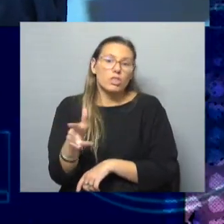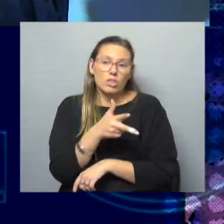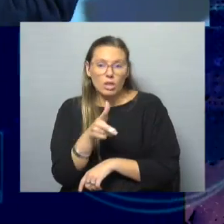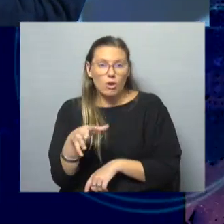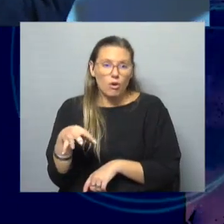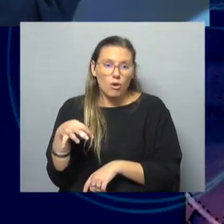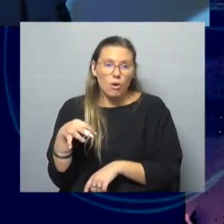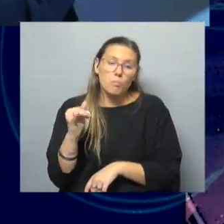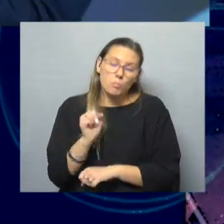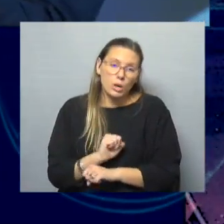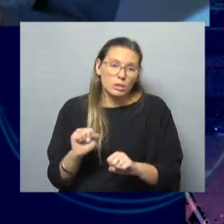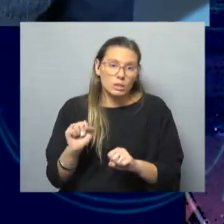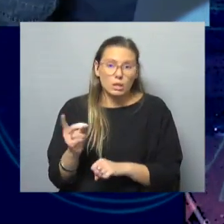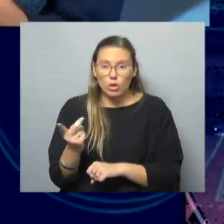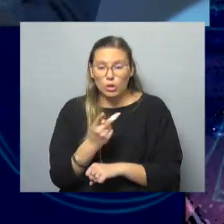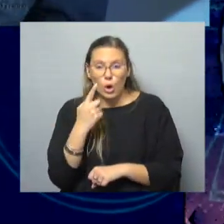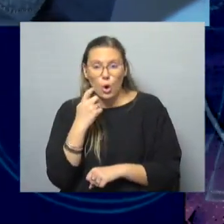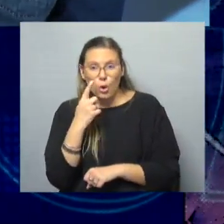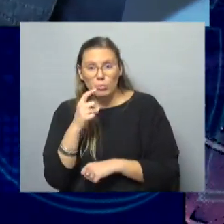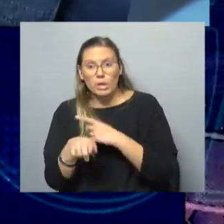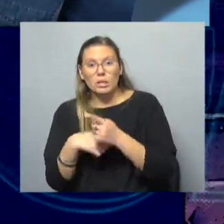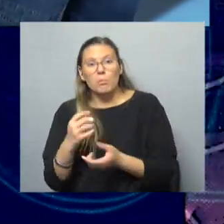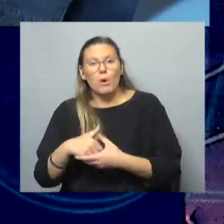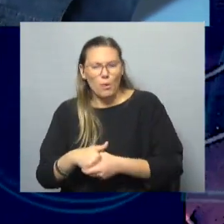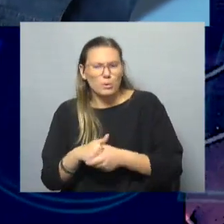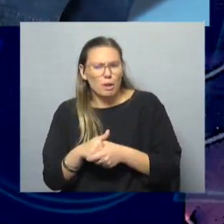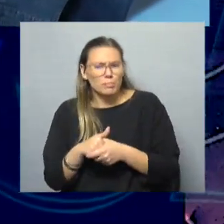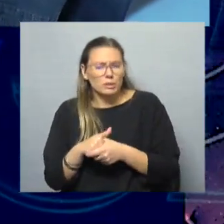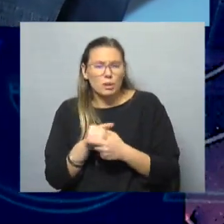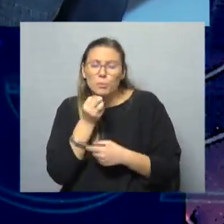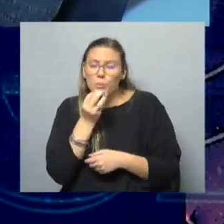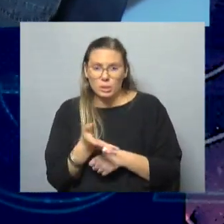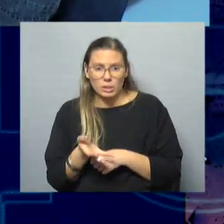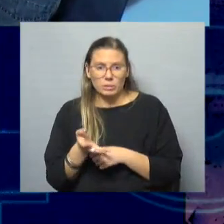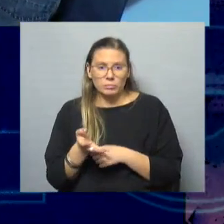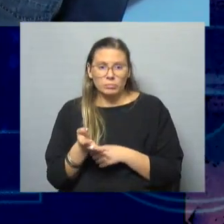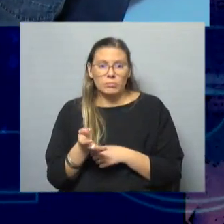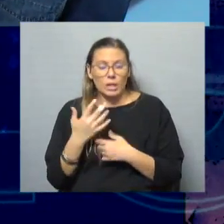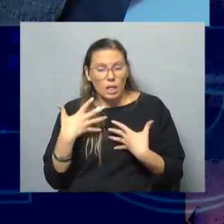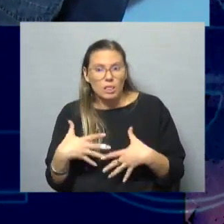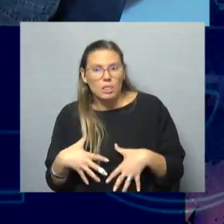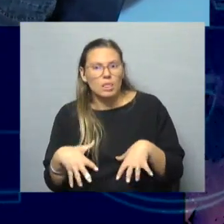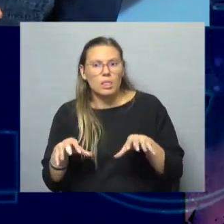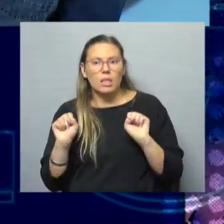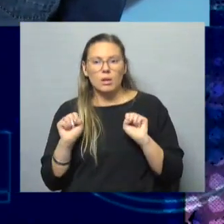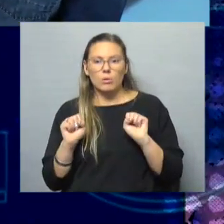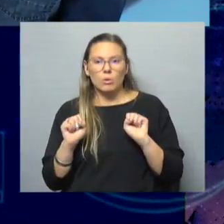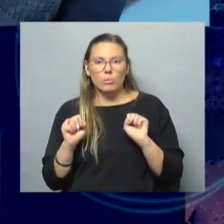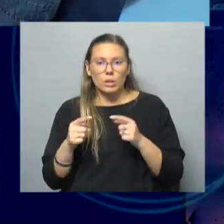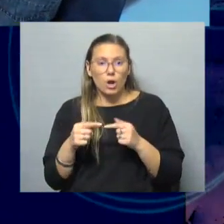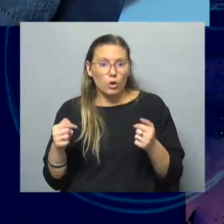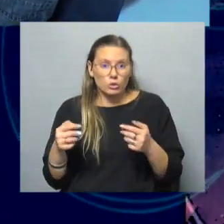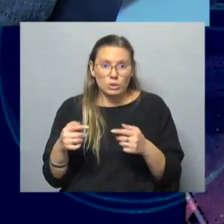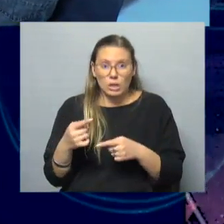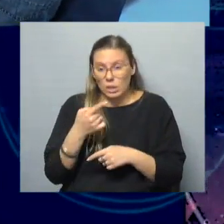videográfico, digamos, de entre estos dos hombres, que luego cultivan una amistad muy profunda, que descubren muchos puntos de